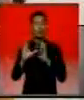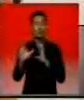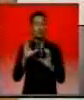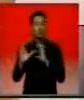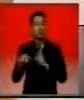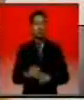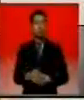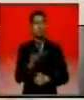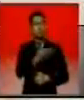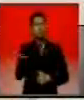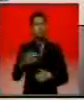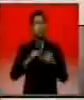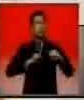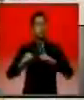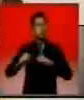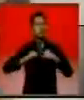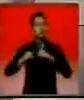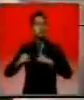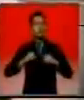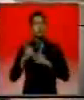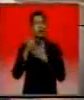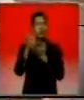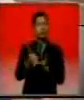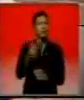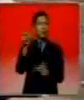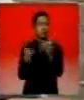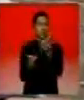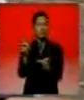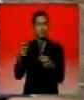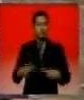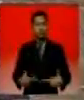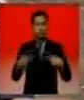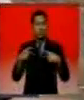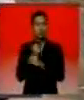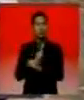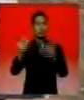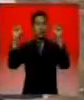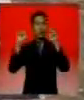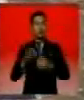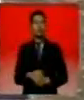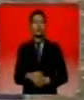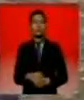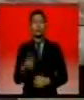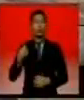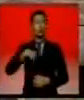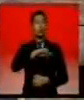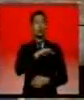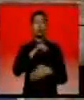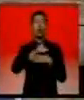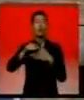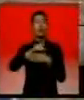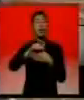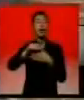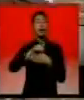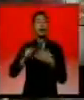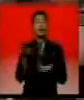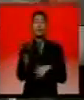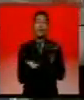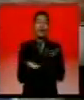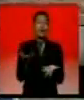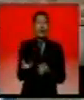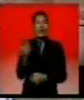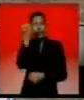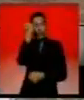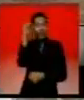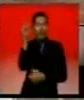para proteger la vida de sus colaboradores. El simulacro se ha realizado bajo el supuesto de incendio, del conato de incendio, con heridos.